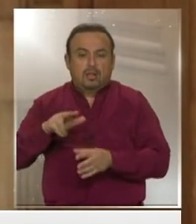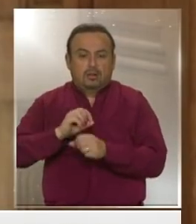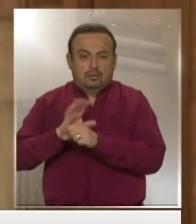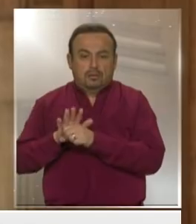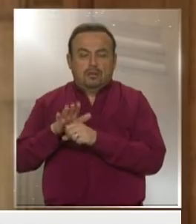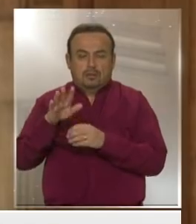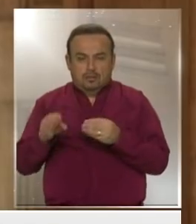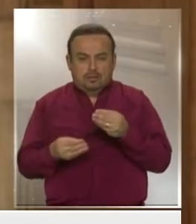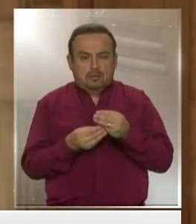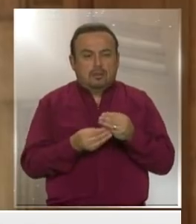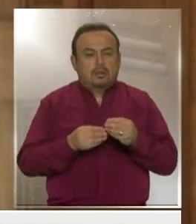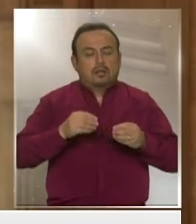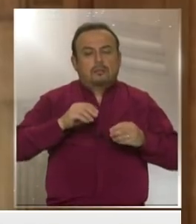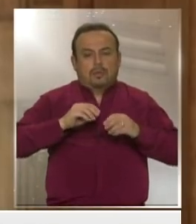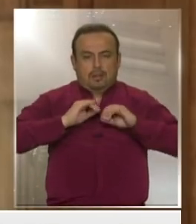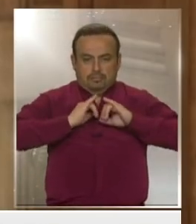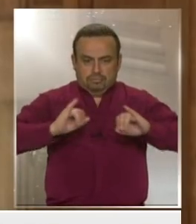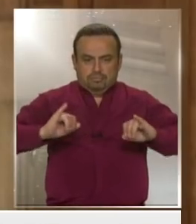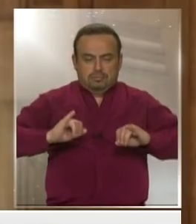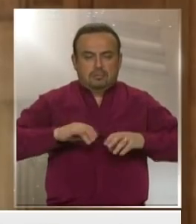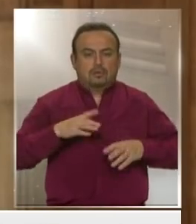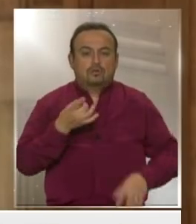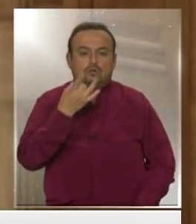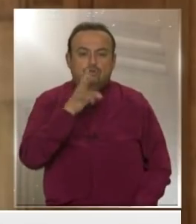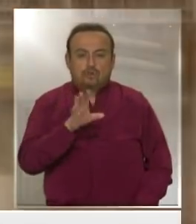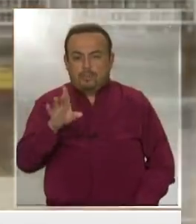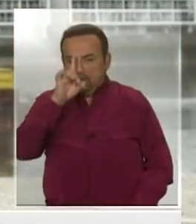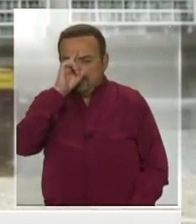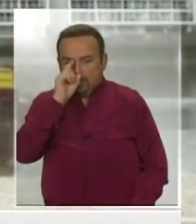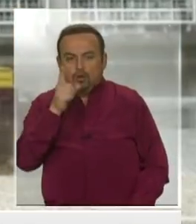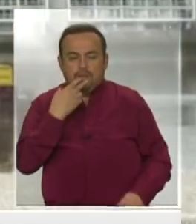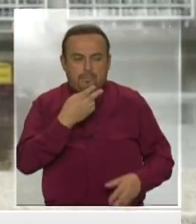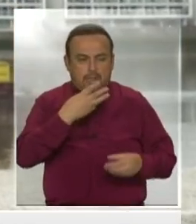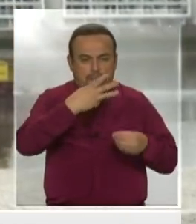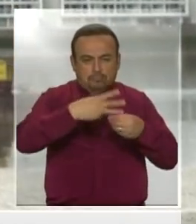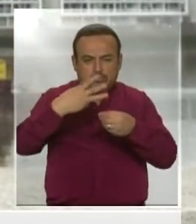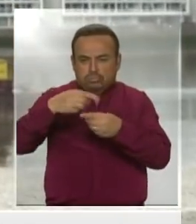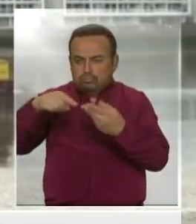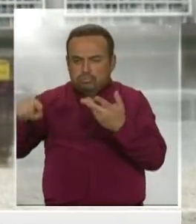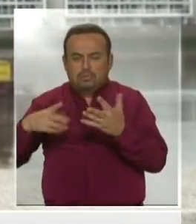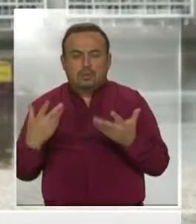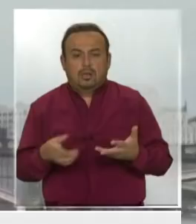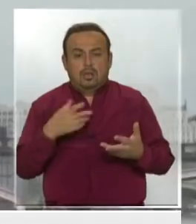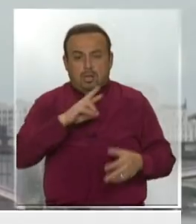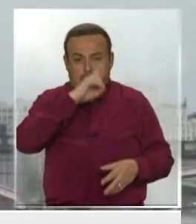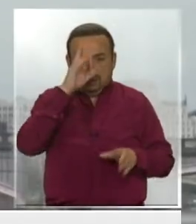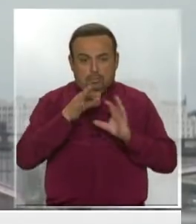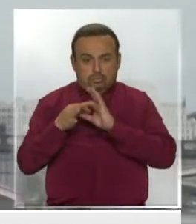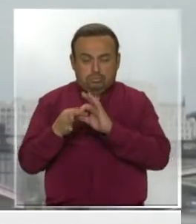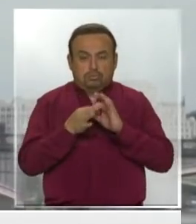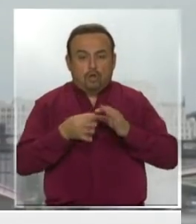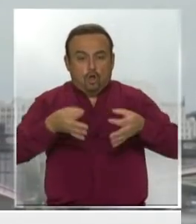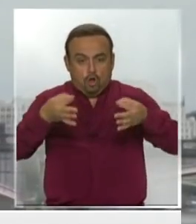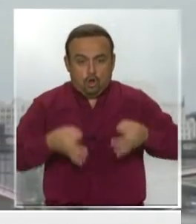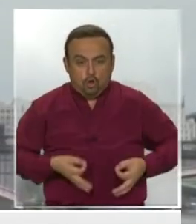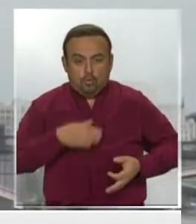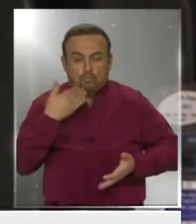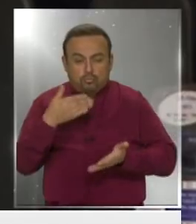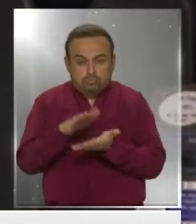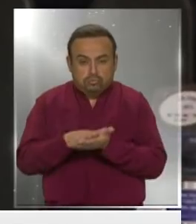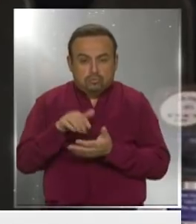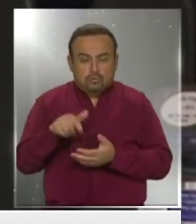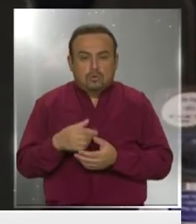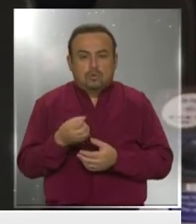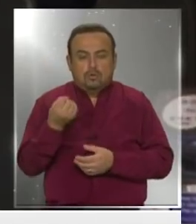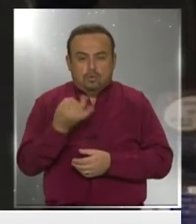serán incluidos en el reporte, en lugar de solo los hospitales. El Reino Unido modificó su método de contabilidad de muertos por